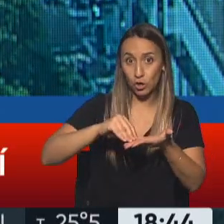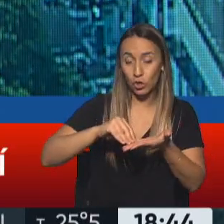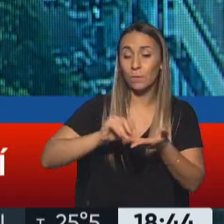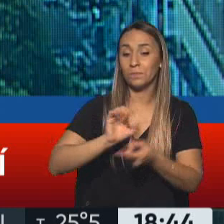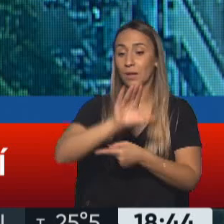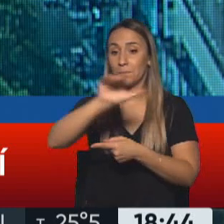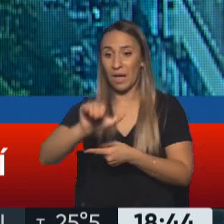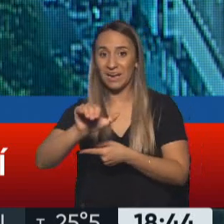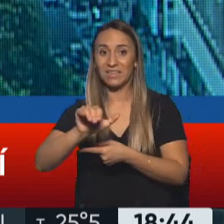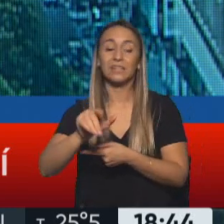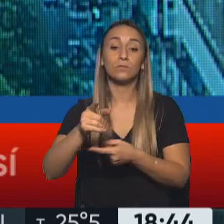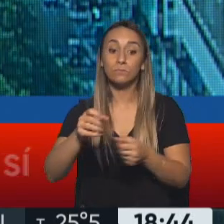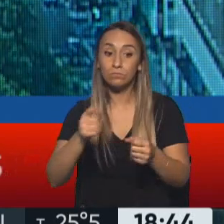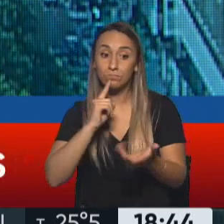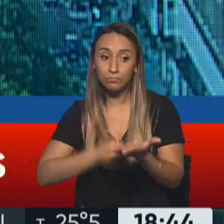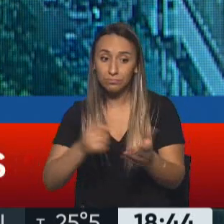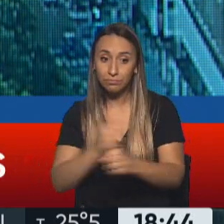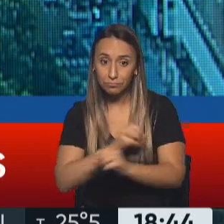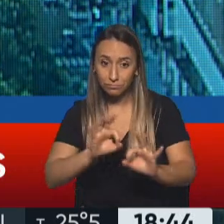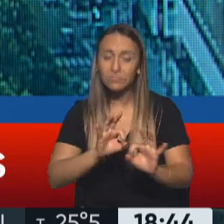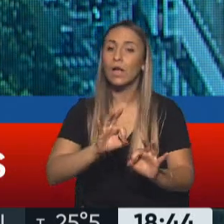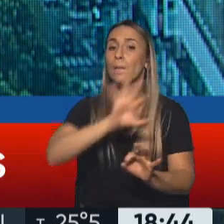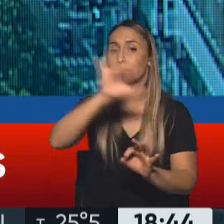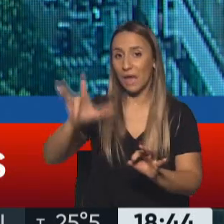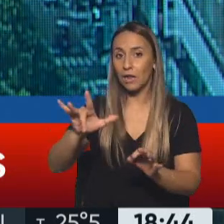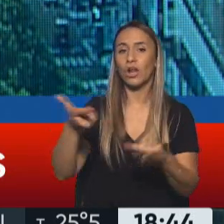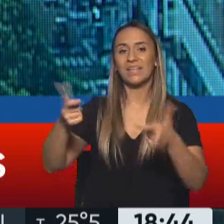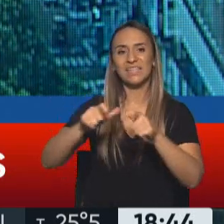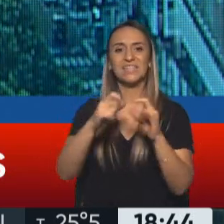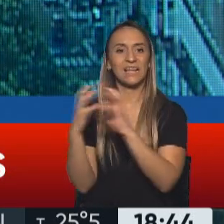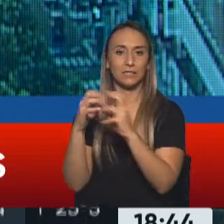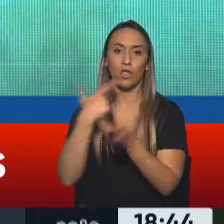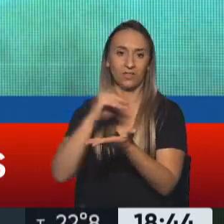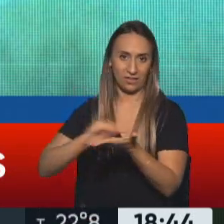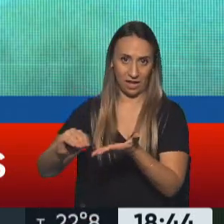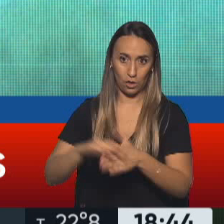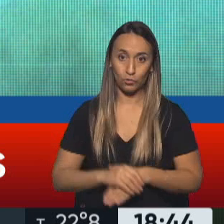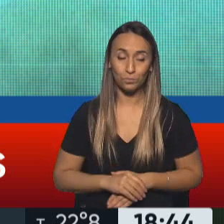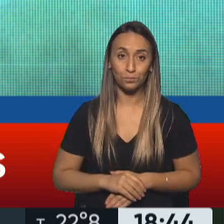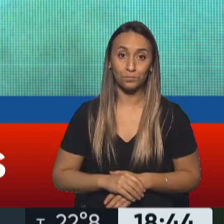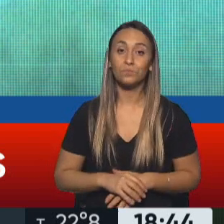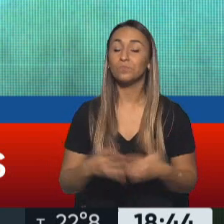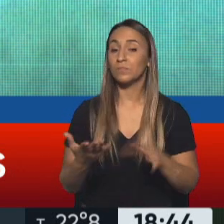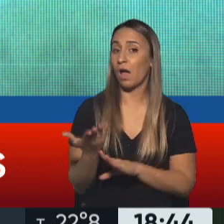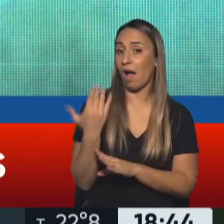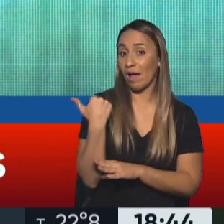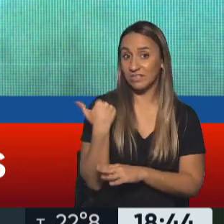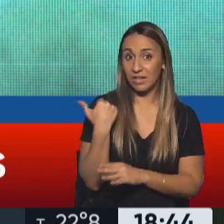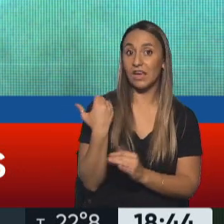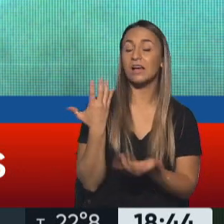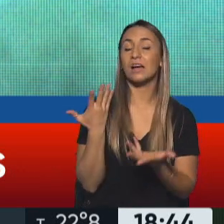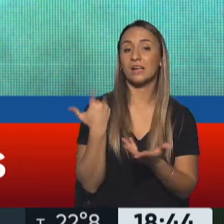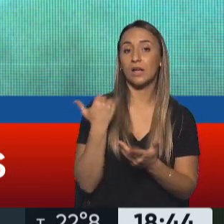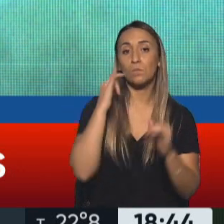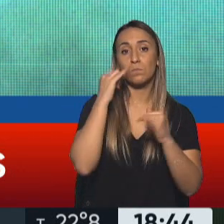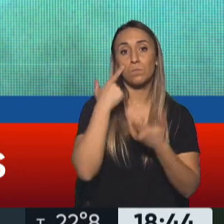se dé dictamen y que el miércoles finalmente en la Cámara Alta se trate este proyecto y que se pueda aprobar. Ayer marcábamos, mientras hacíamos la cobertura, que